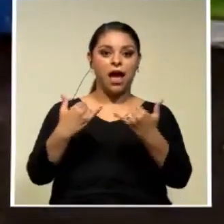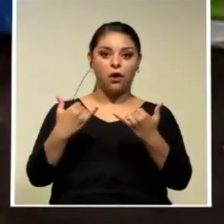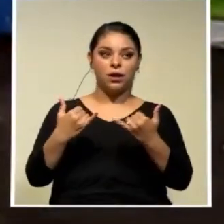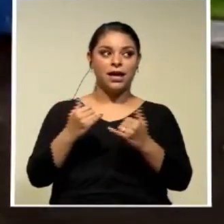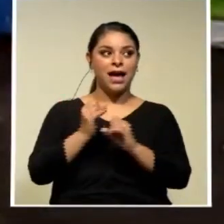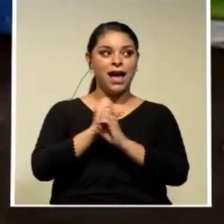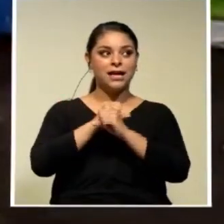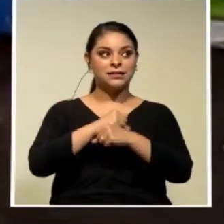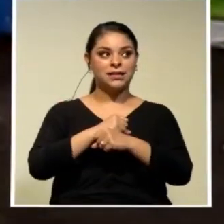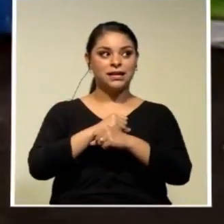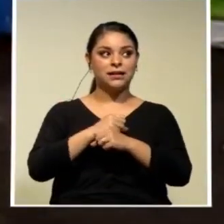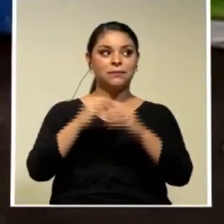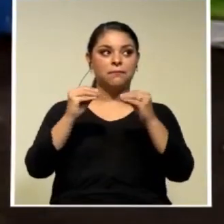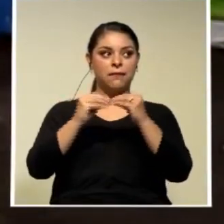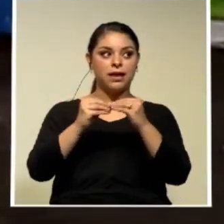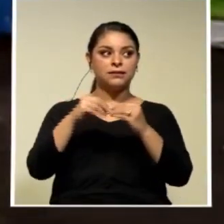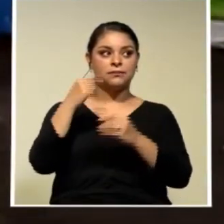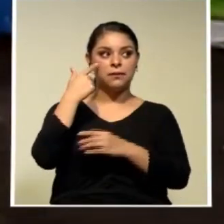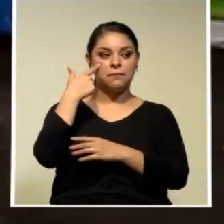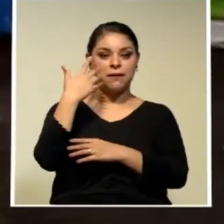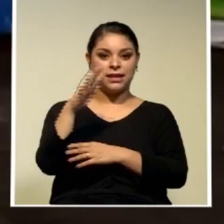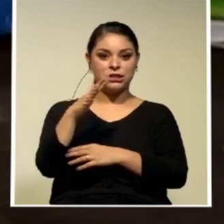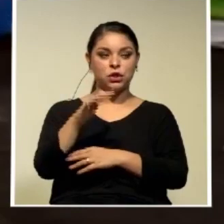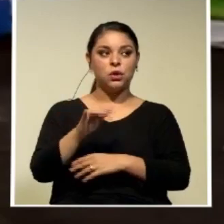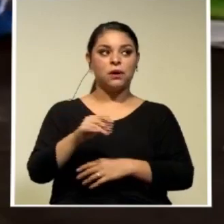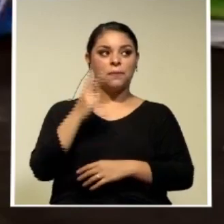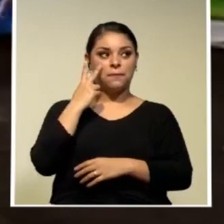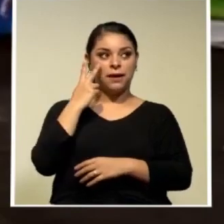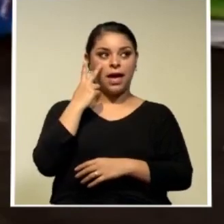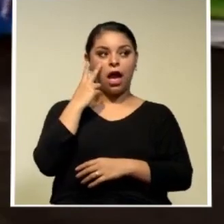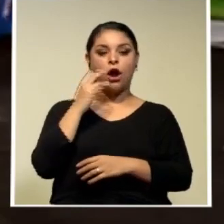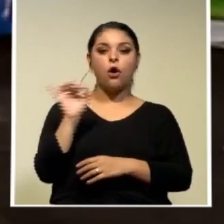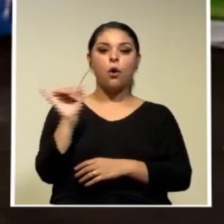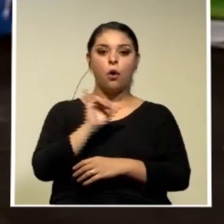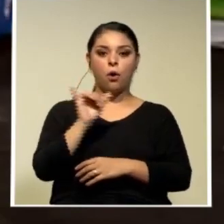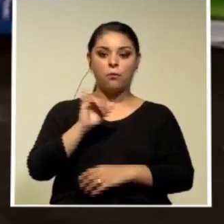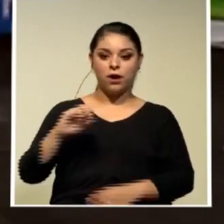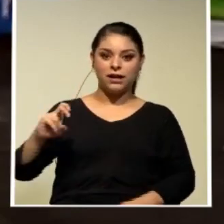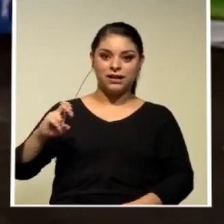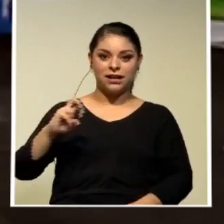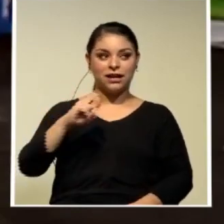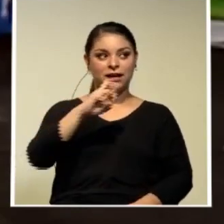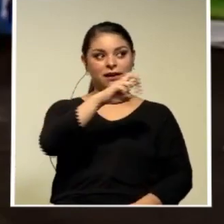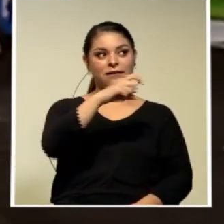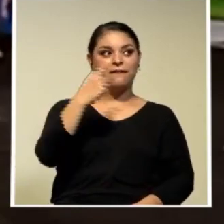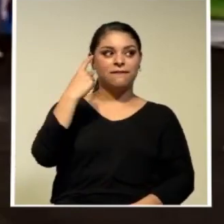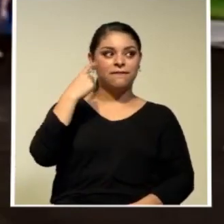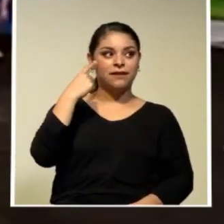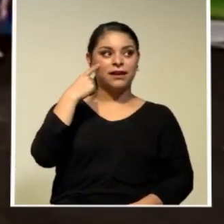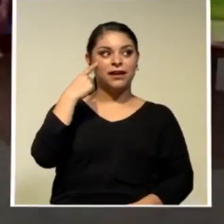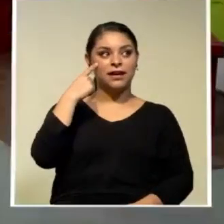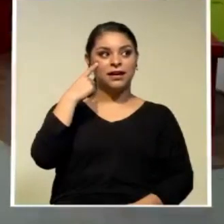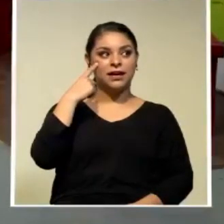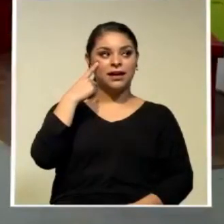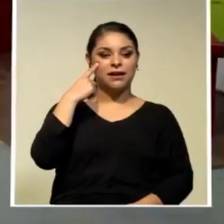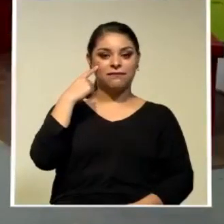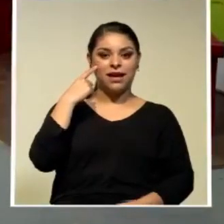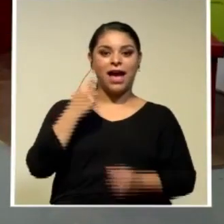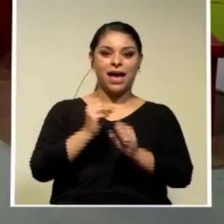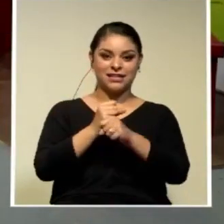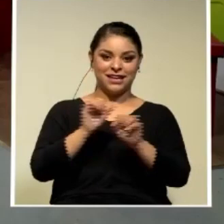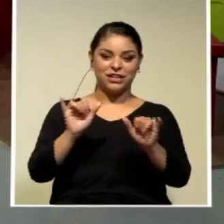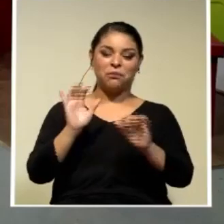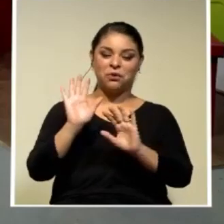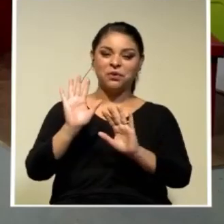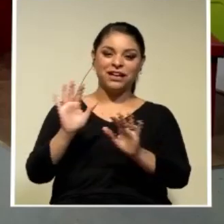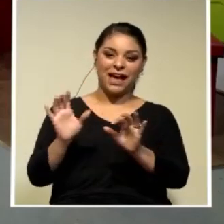vamos. Y las niñas todavía están en ejercicio. Yo creo. Véanlos. Vamos, ven. Ah, ya Gabriel se no, nos no. está adelantando. Pausa, pausa. Estamos en pausa. Está